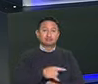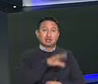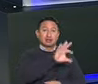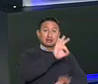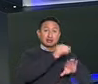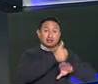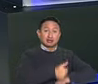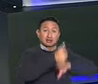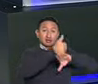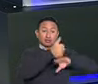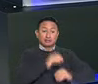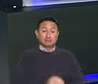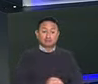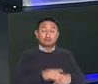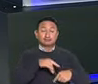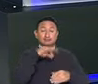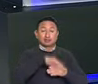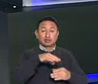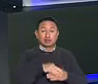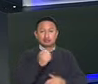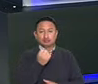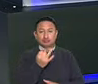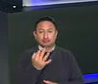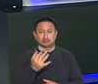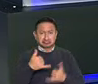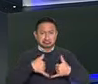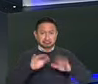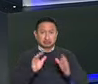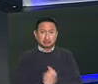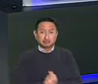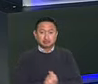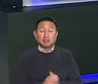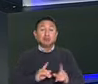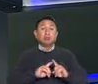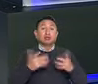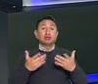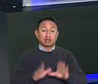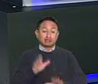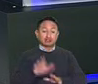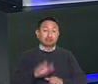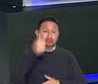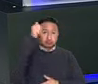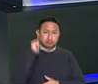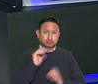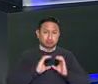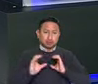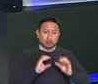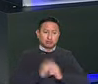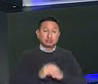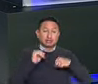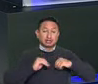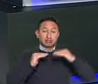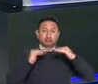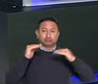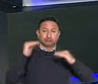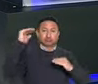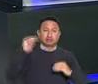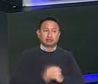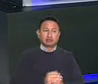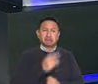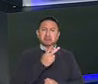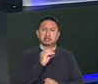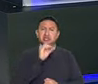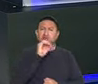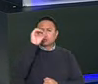varias dignidades y el conteo de votos continúa, mi querido Robert. Bueno, pero ya está bastante avanzado. Anoche hablábamos de que la brecha ya cuando sobrepasaba el 20%